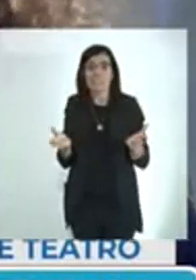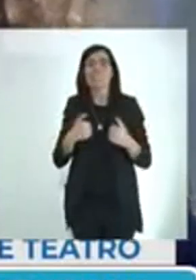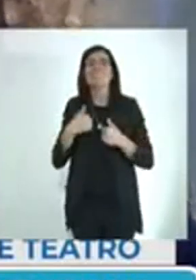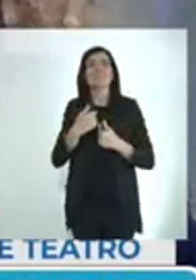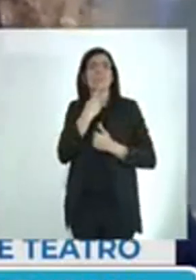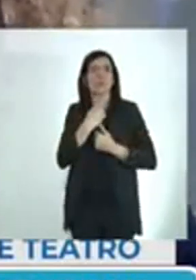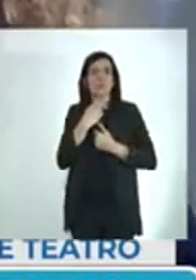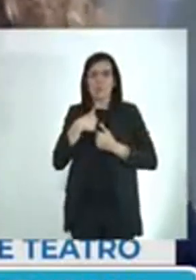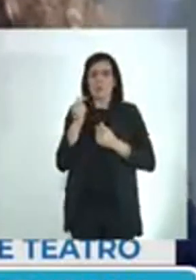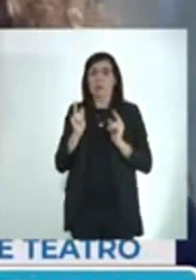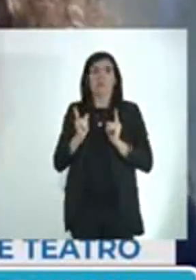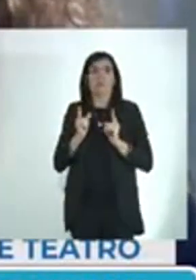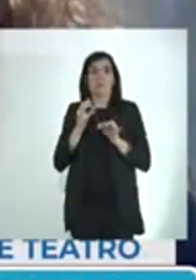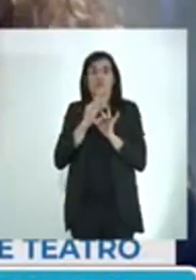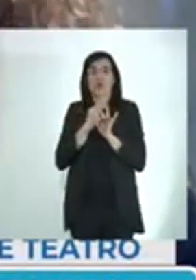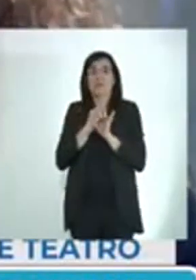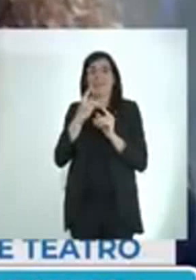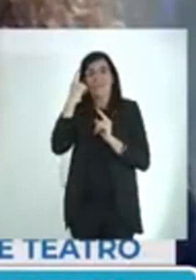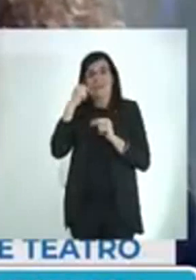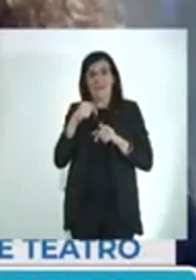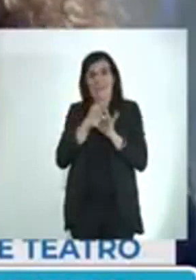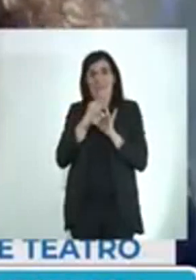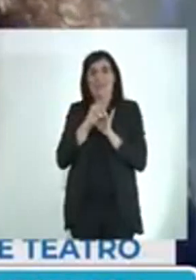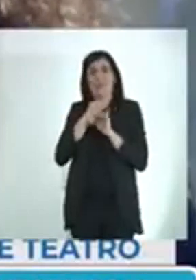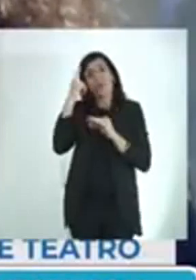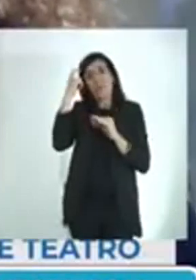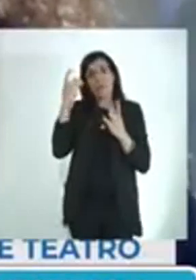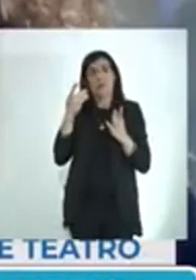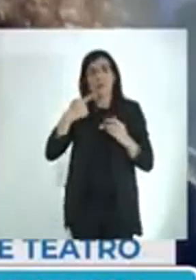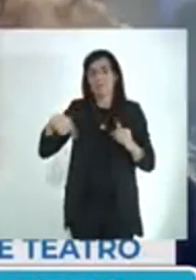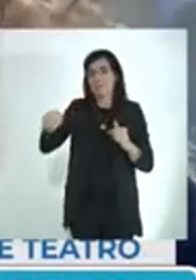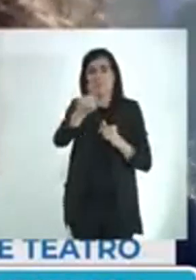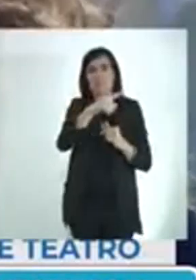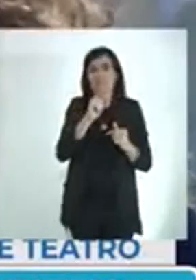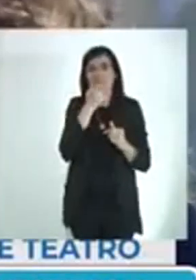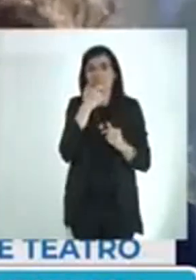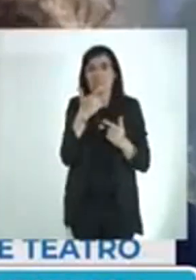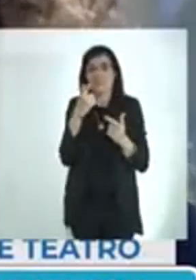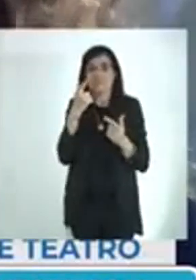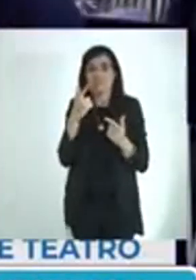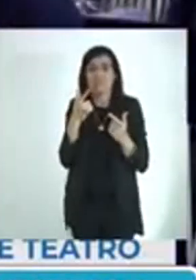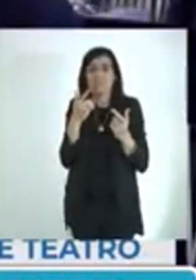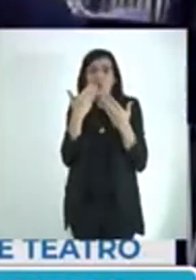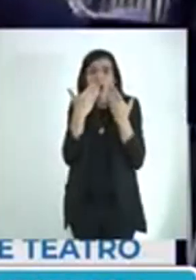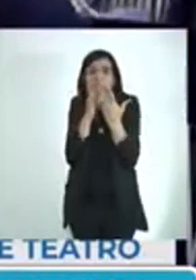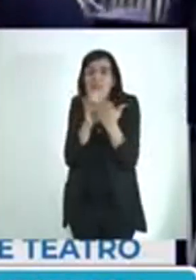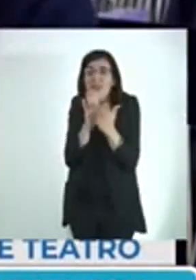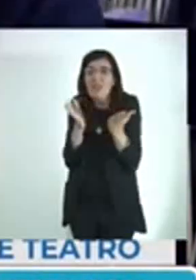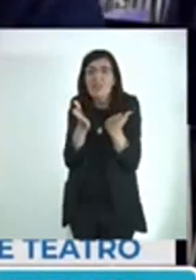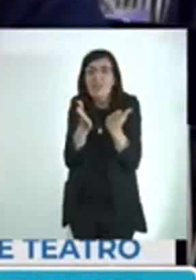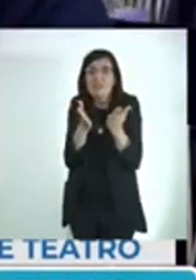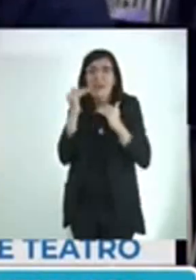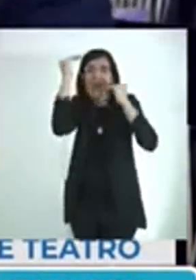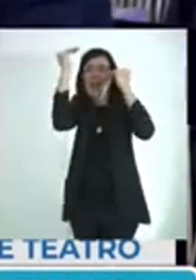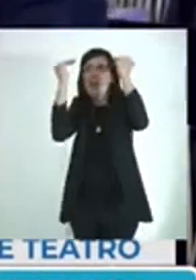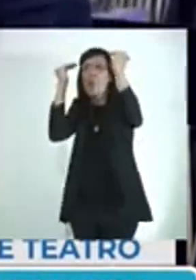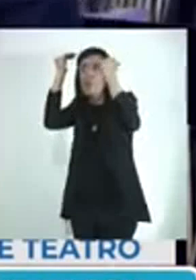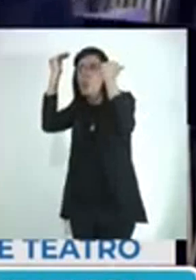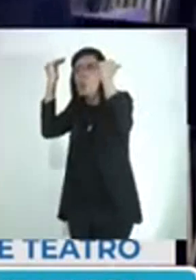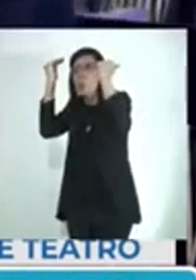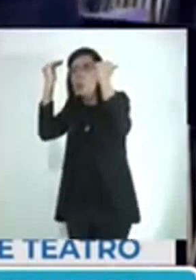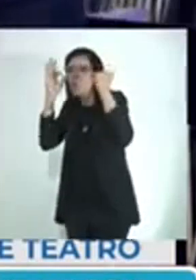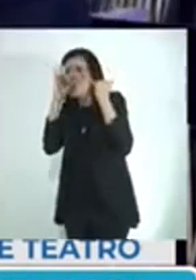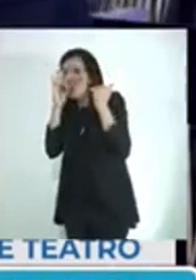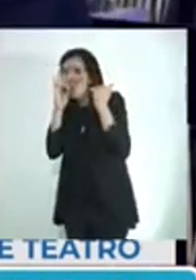nos pasa que nos damos cuenta o los chicos se animan a contar que no tienen con quién hablar y con quiénes comparten